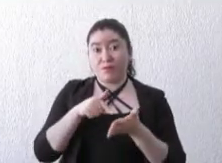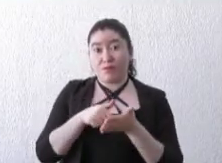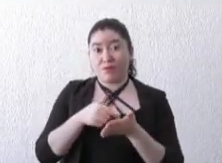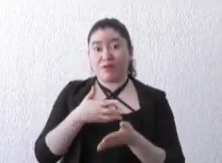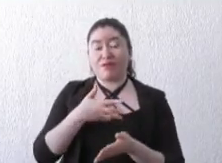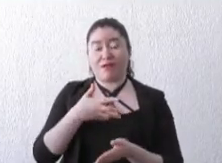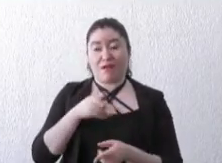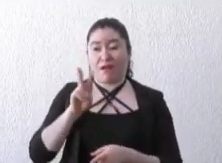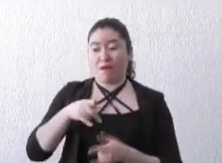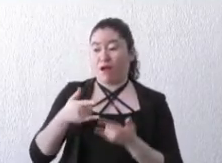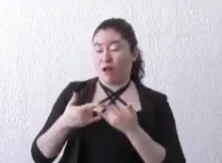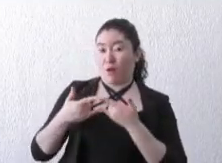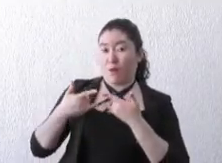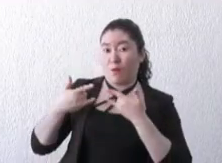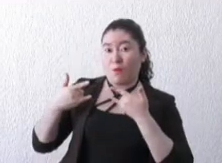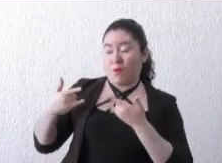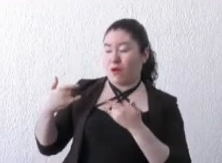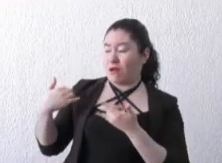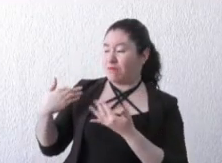conserva histórica.